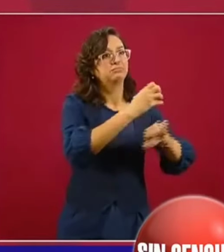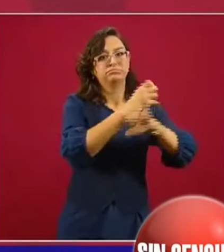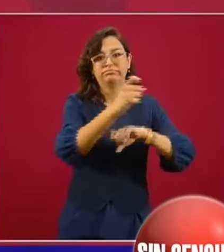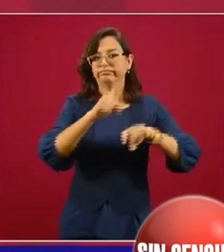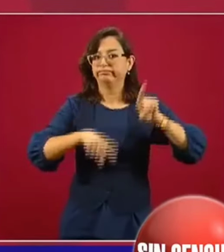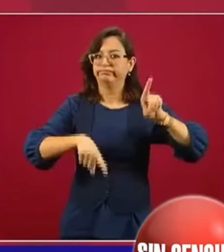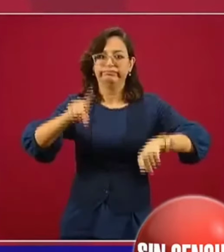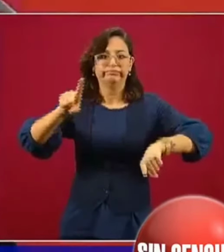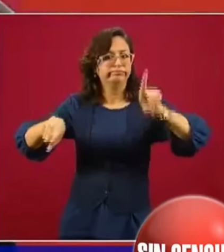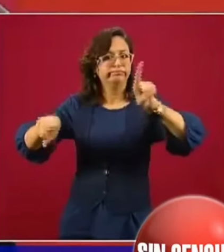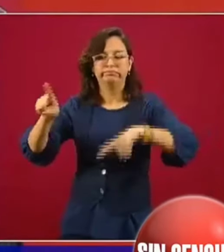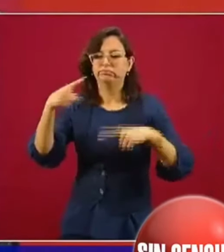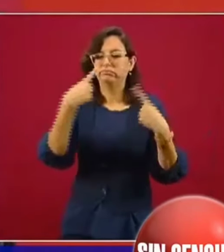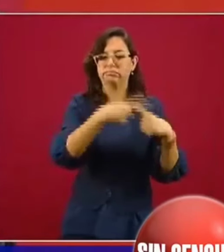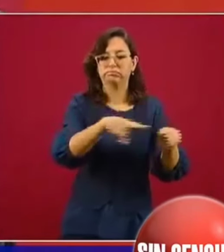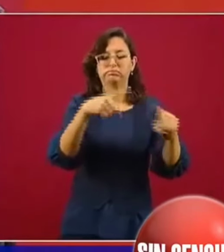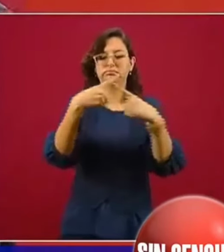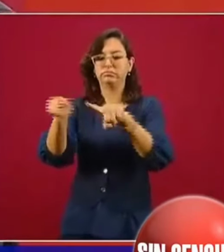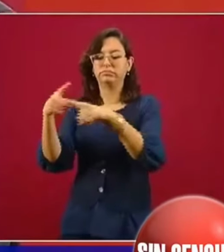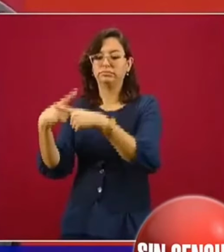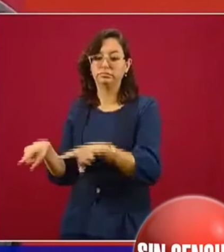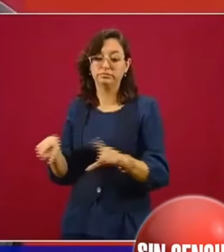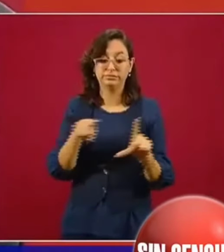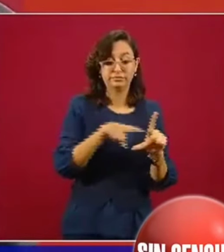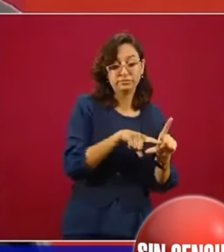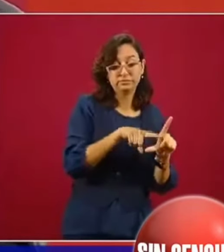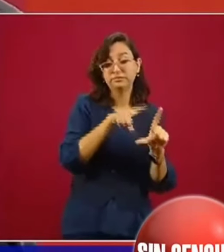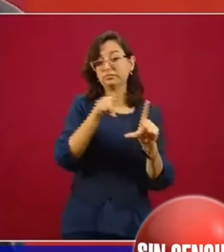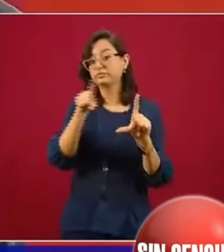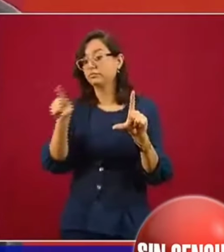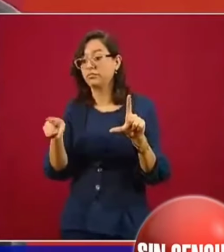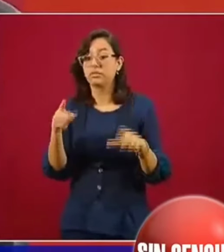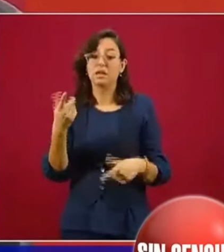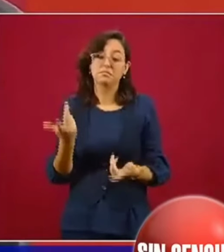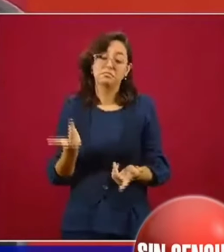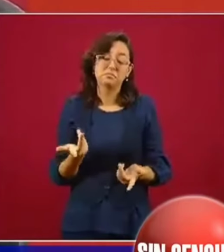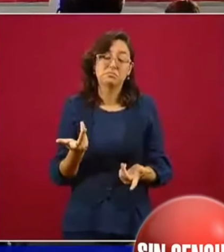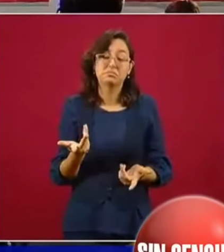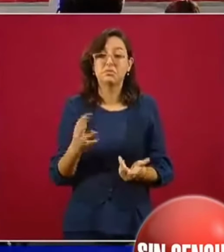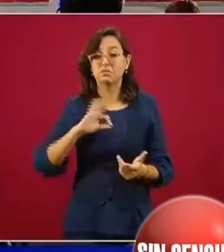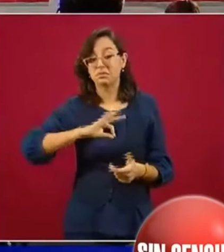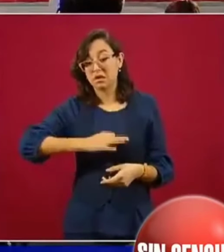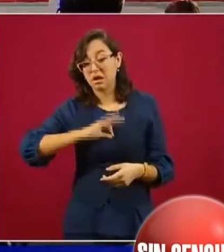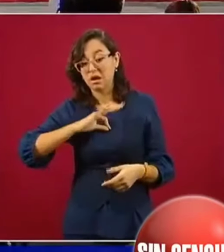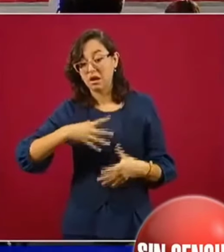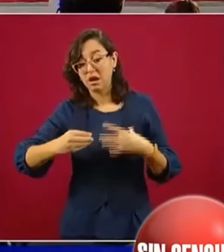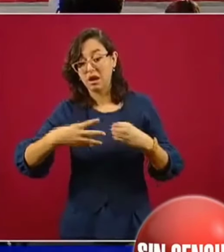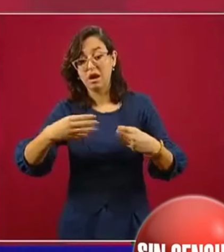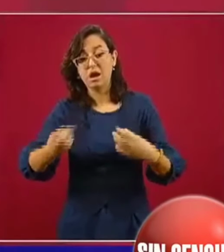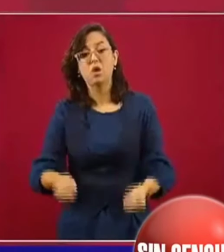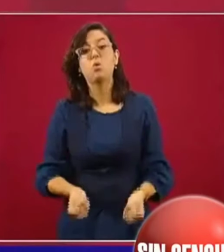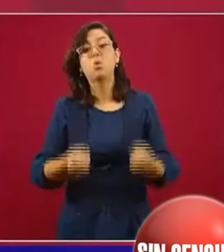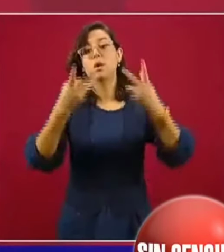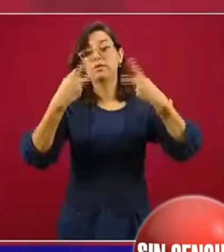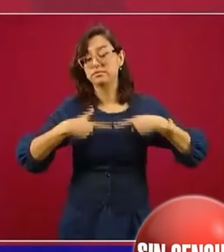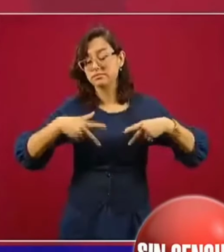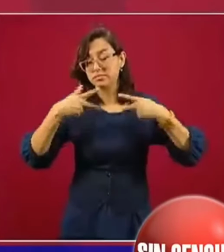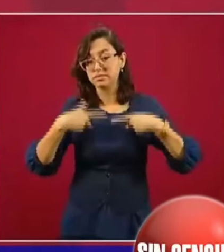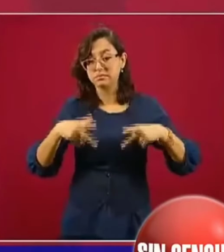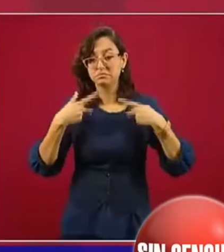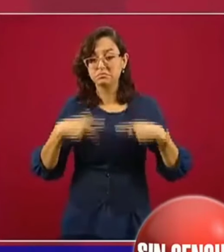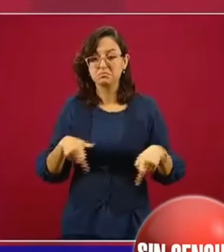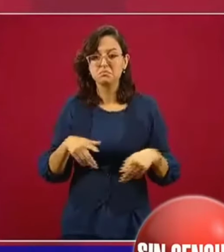para representar la curva depende de la actividad epidémica y del tamaño de la población.